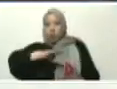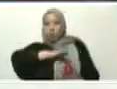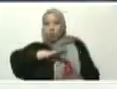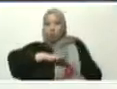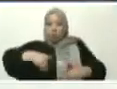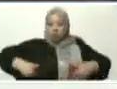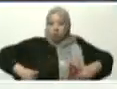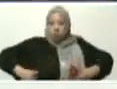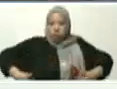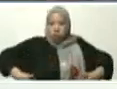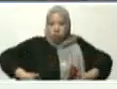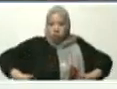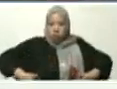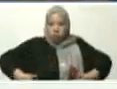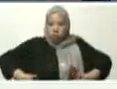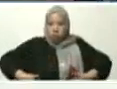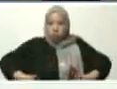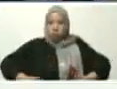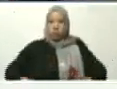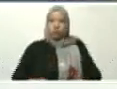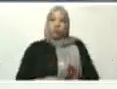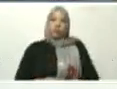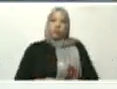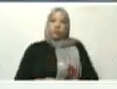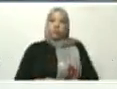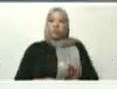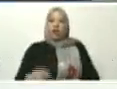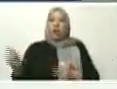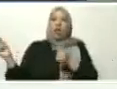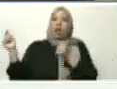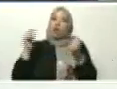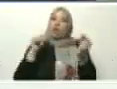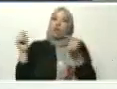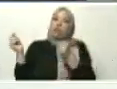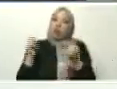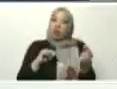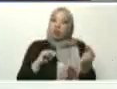esfuerzos. Por ahí por las redes sociales han abierto un debate